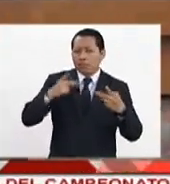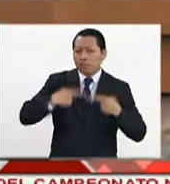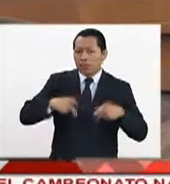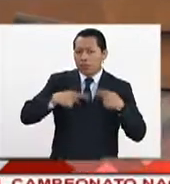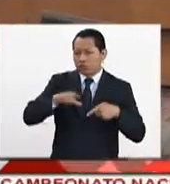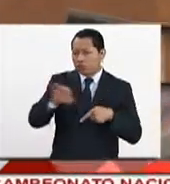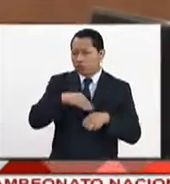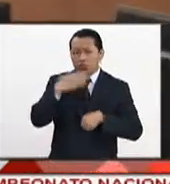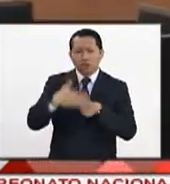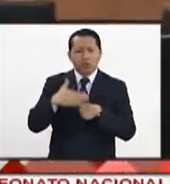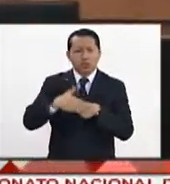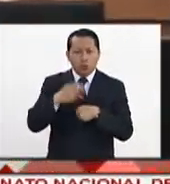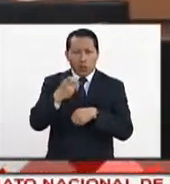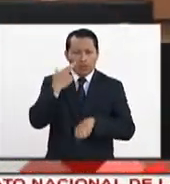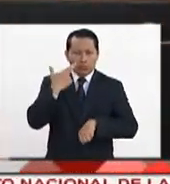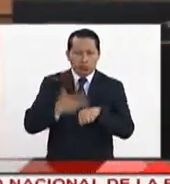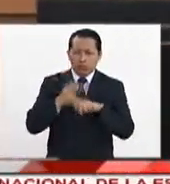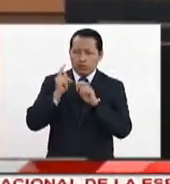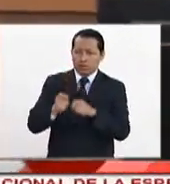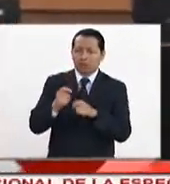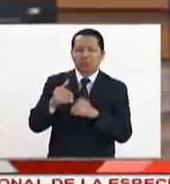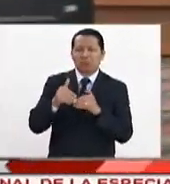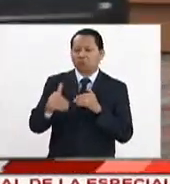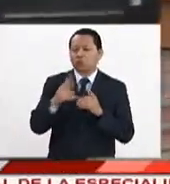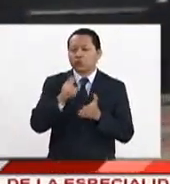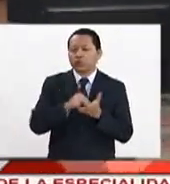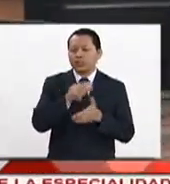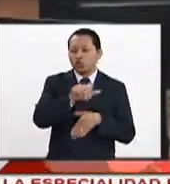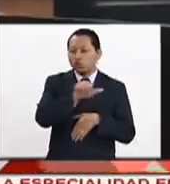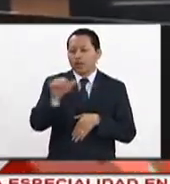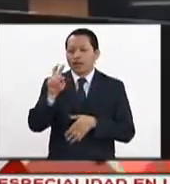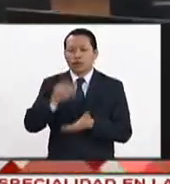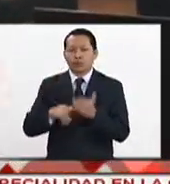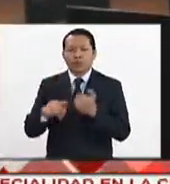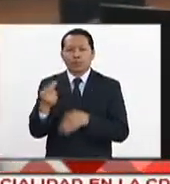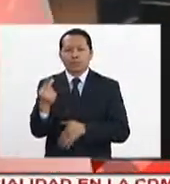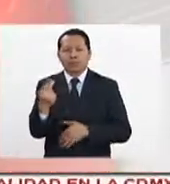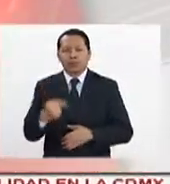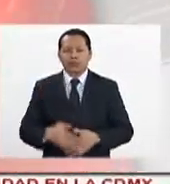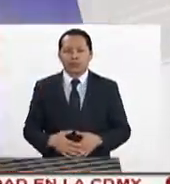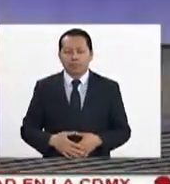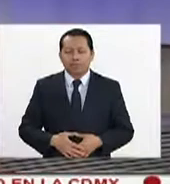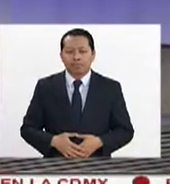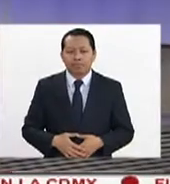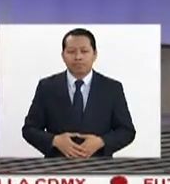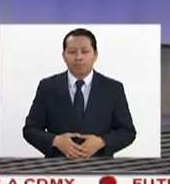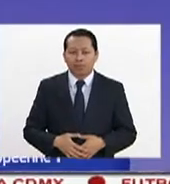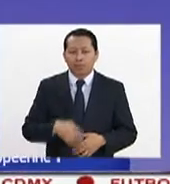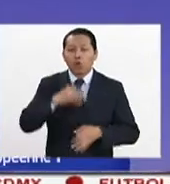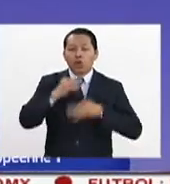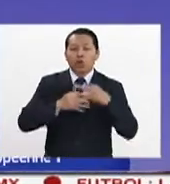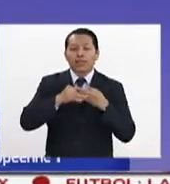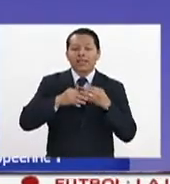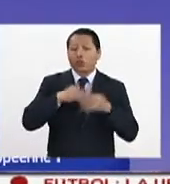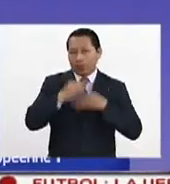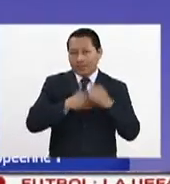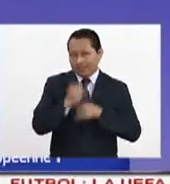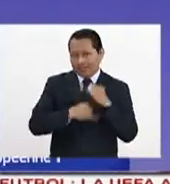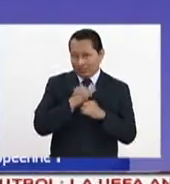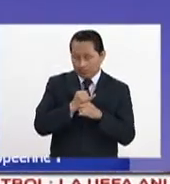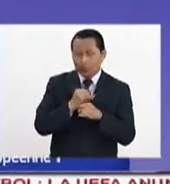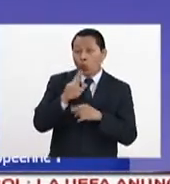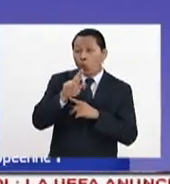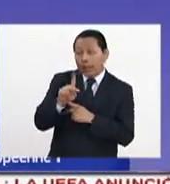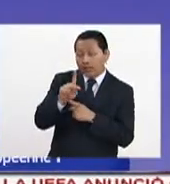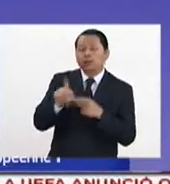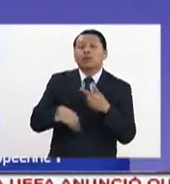del titular de este órgano para el periodo 2018-2025. En noticias internacionales, Reino